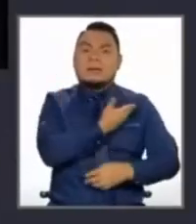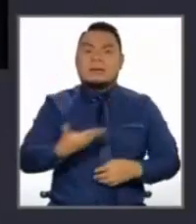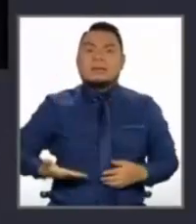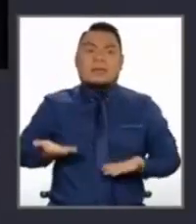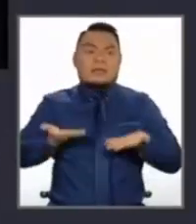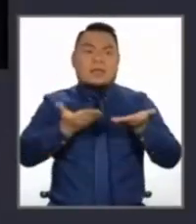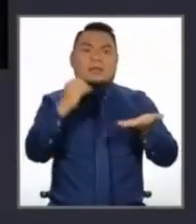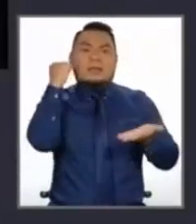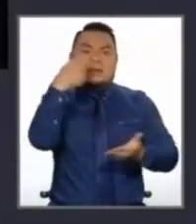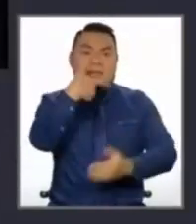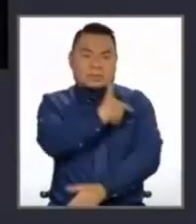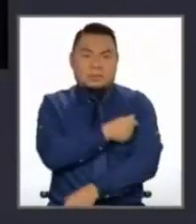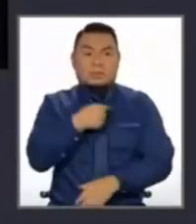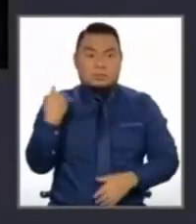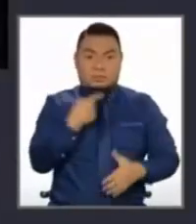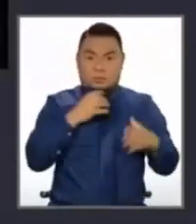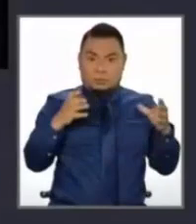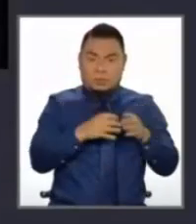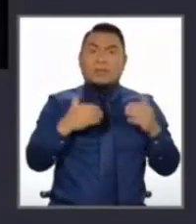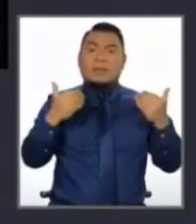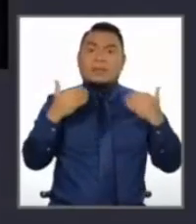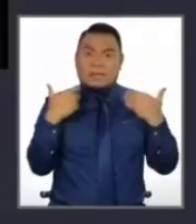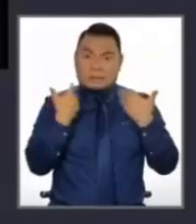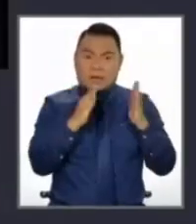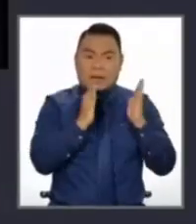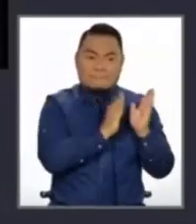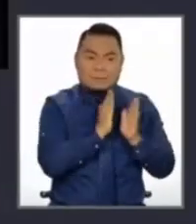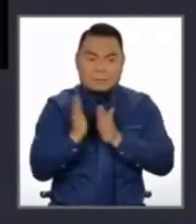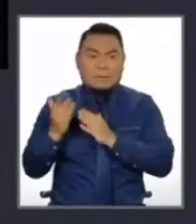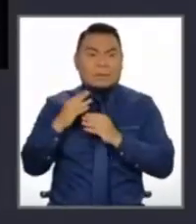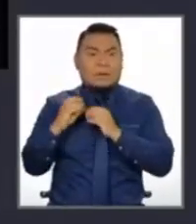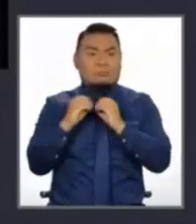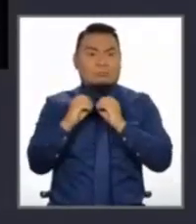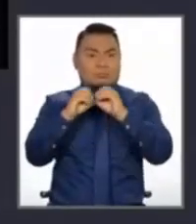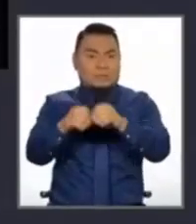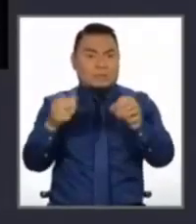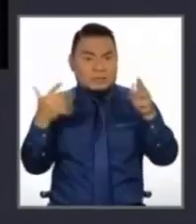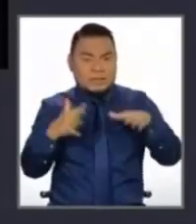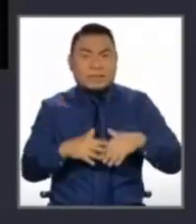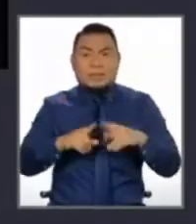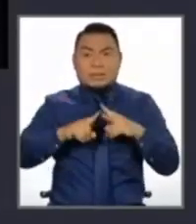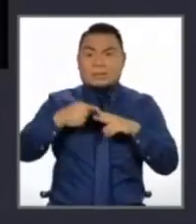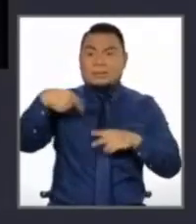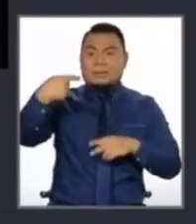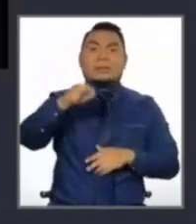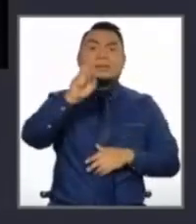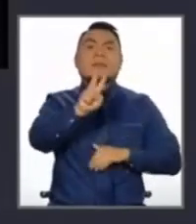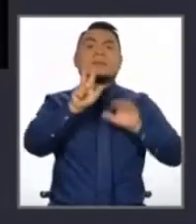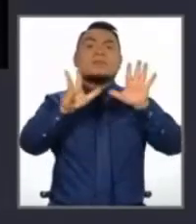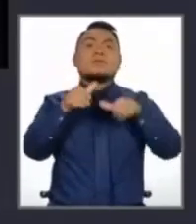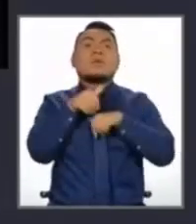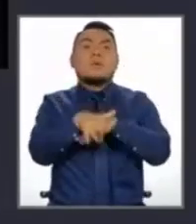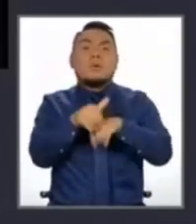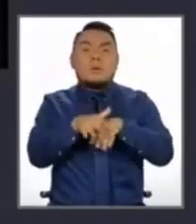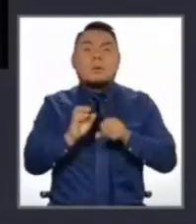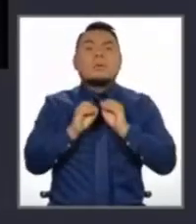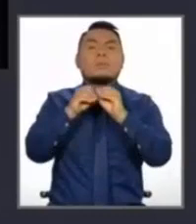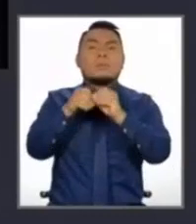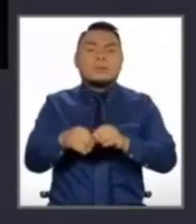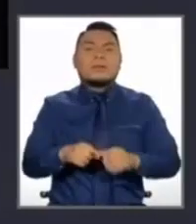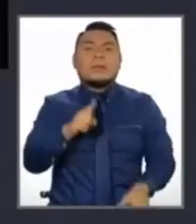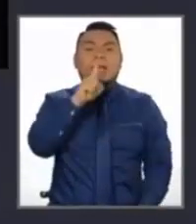derecho. Nosotros tenemos la capacidad logística instalada para que a partir del 28 de julio se